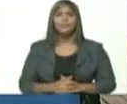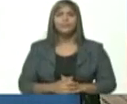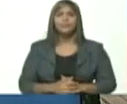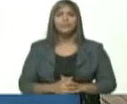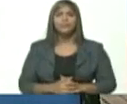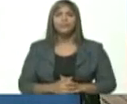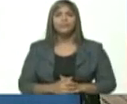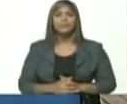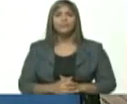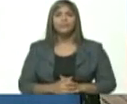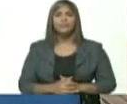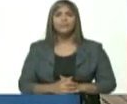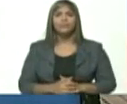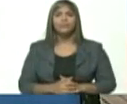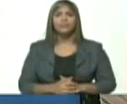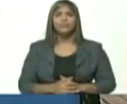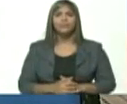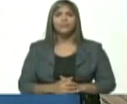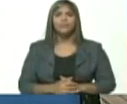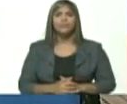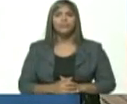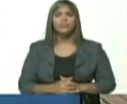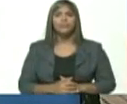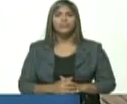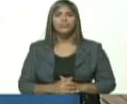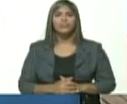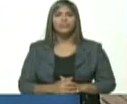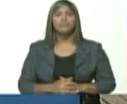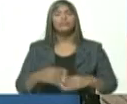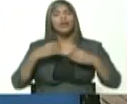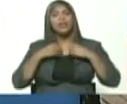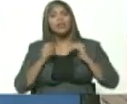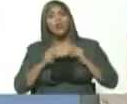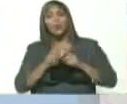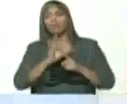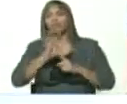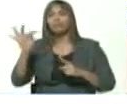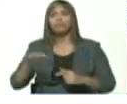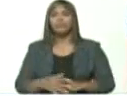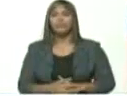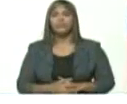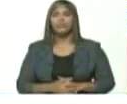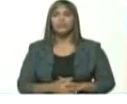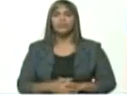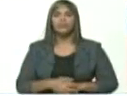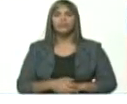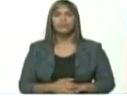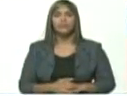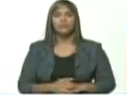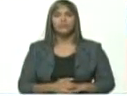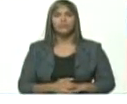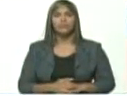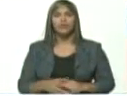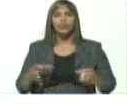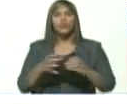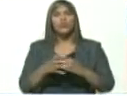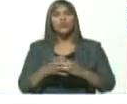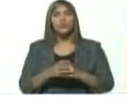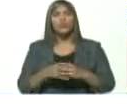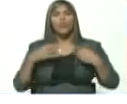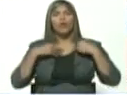Y tiene al equipo, el equipo de Aristóbulo. Piñate, aquí está el equipo de Aristóbulo, el equipo de la